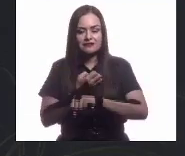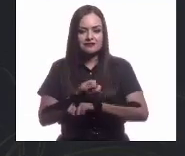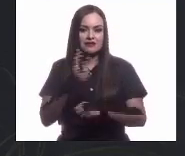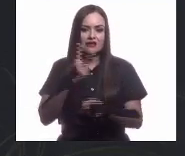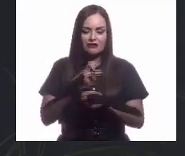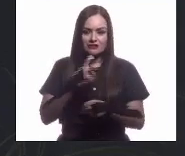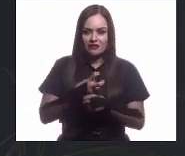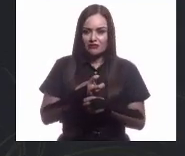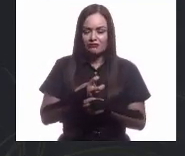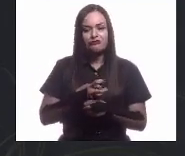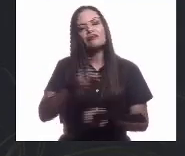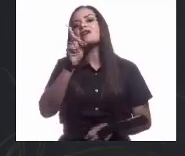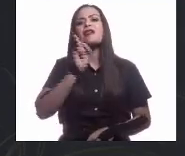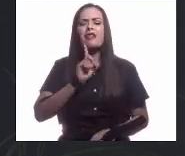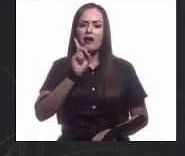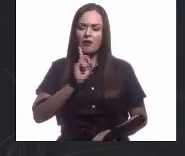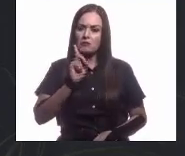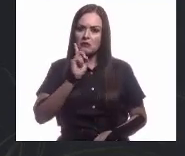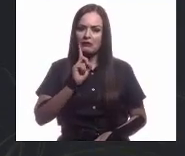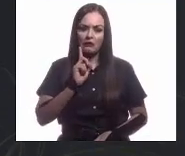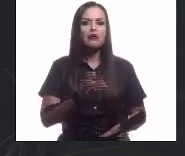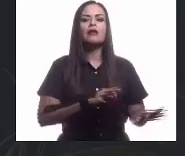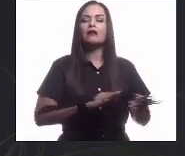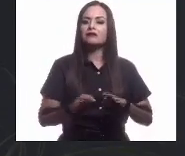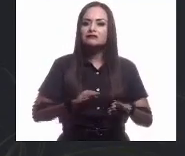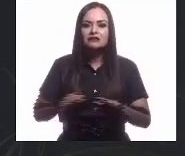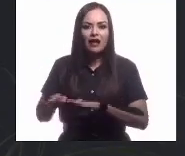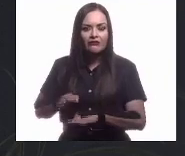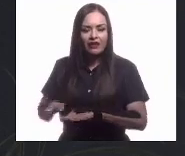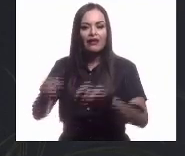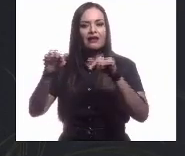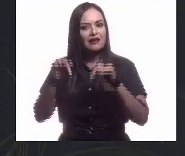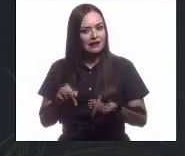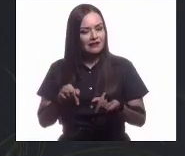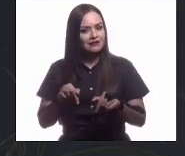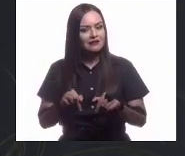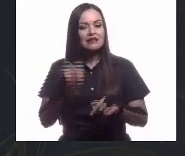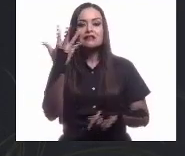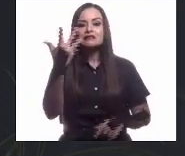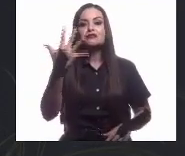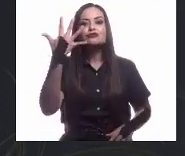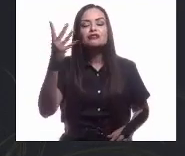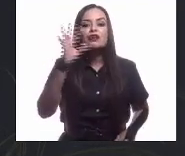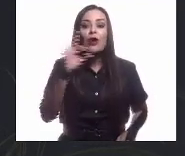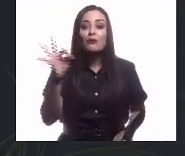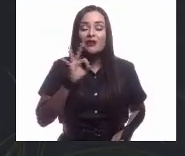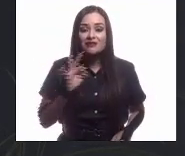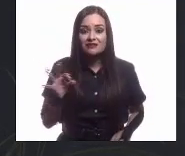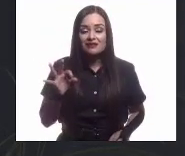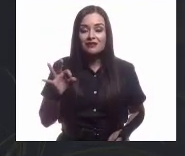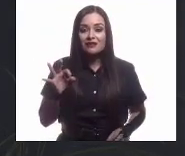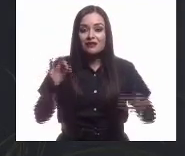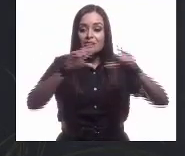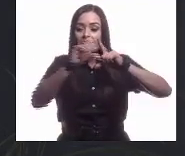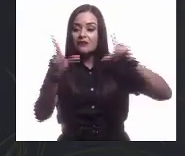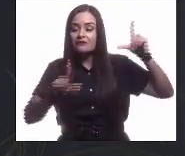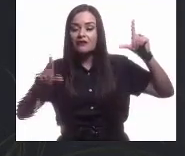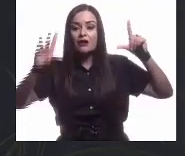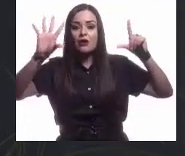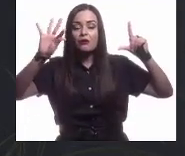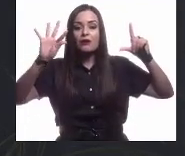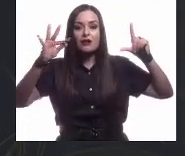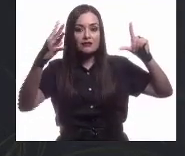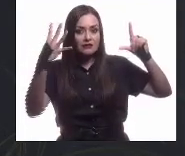participación laboral de la mujer. La proporción de mujeres que trabaja aquí es del 55% contra 44% del